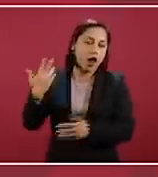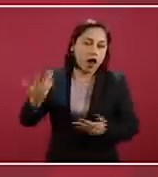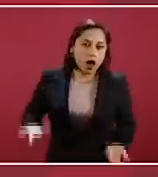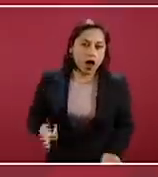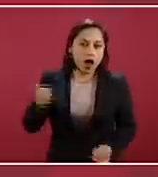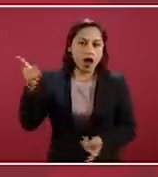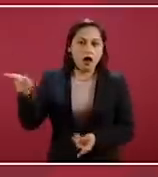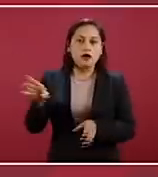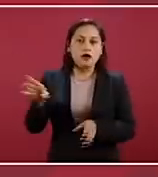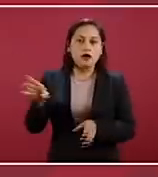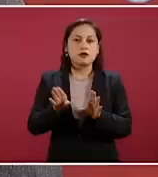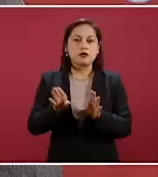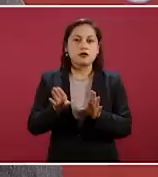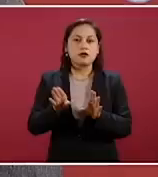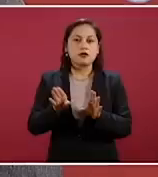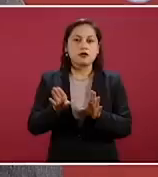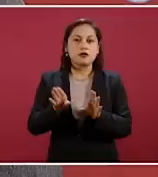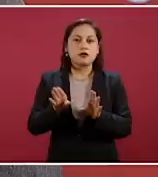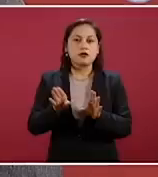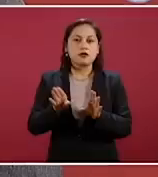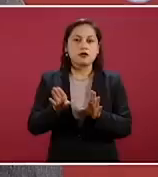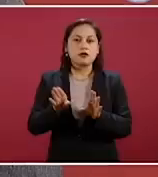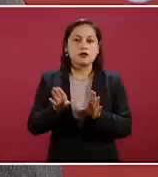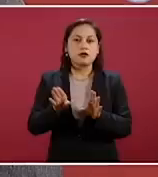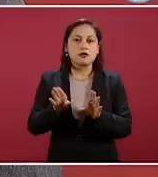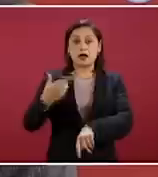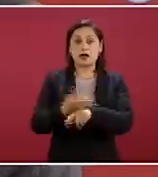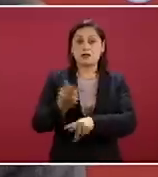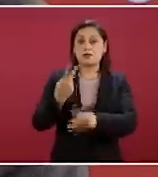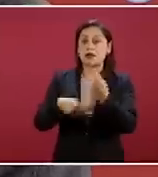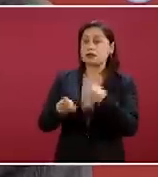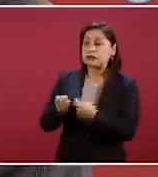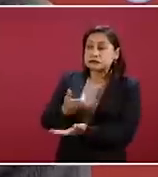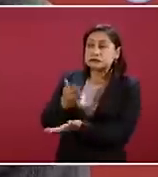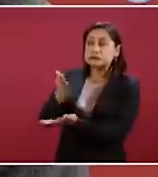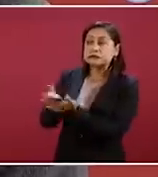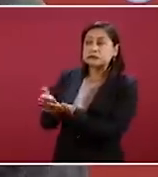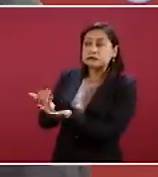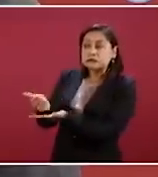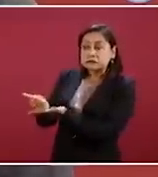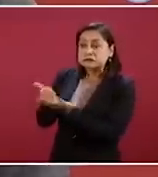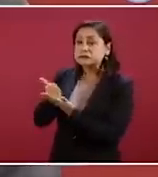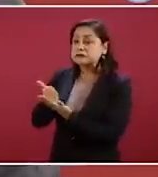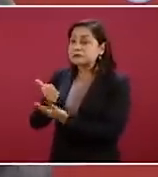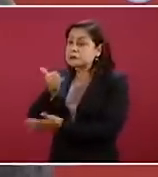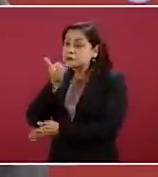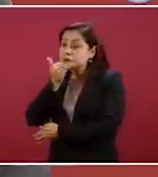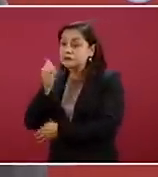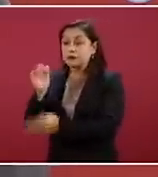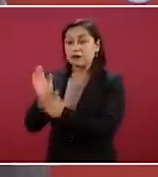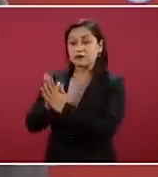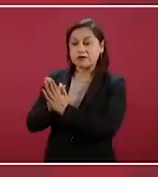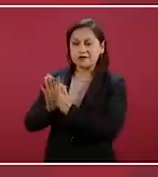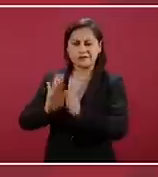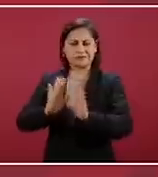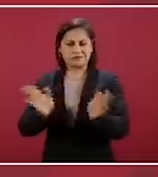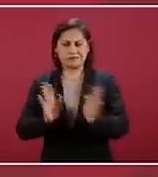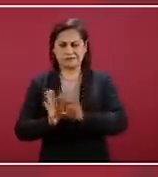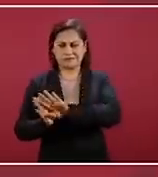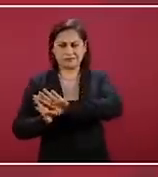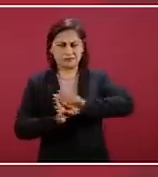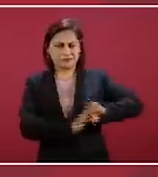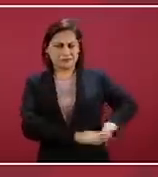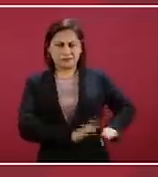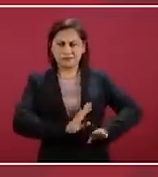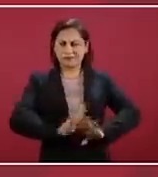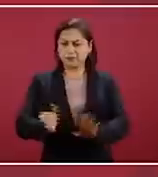Se le rendía pleitesía. Ahora no. Arturo es un servidor público,